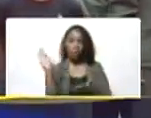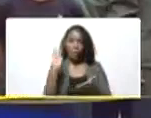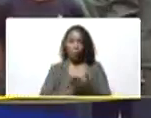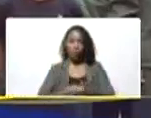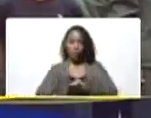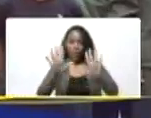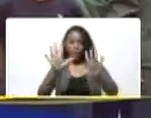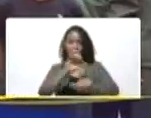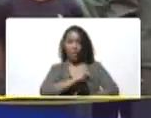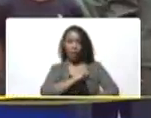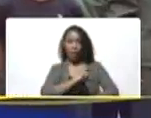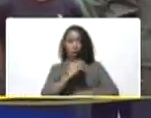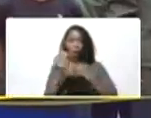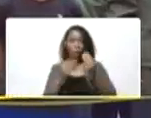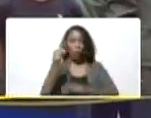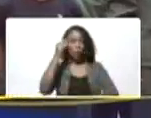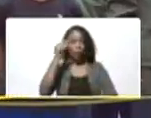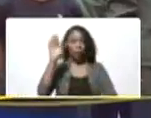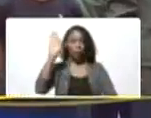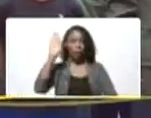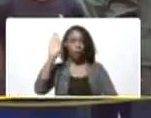10 de enero como día de juramentación.